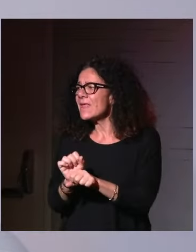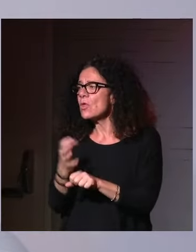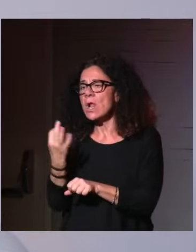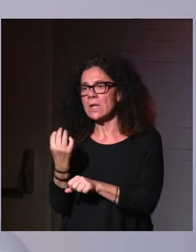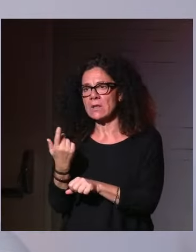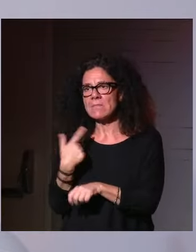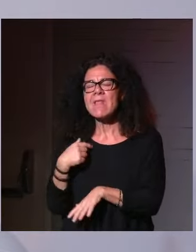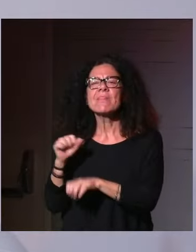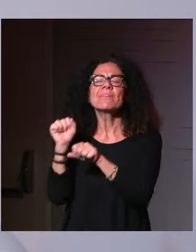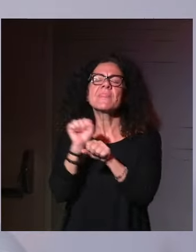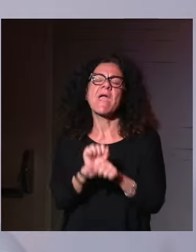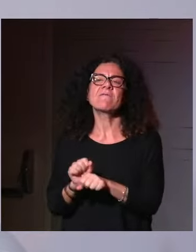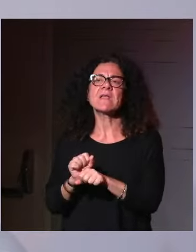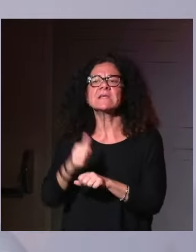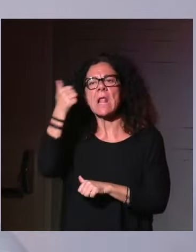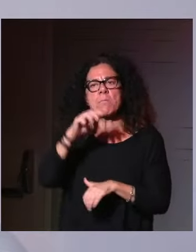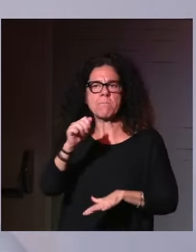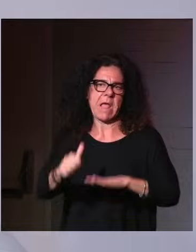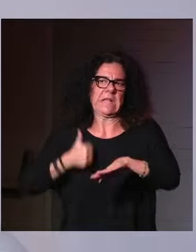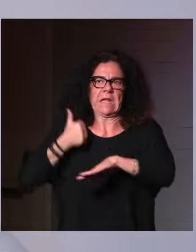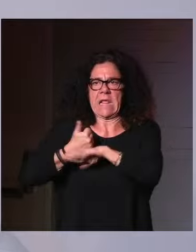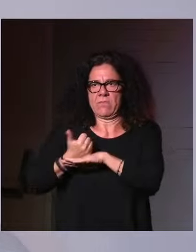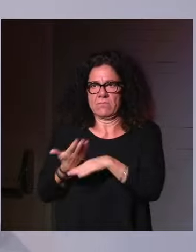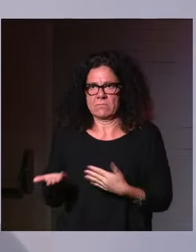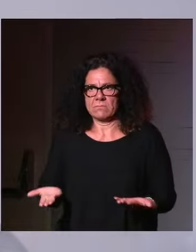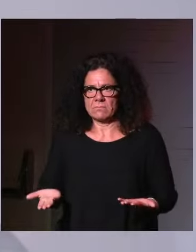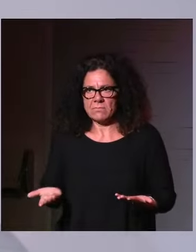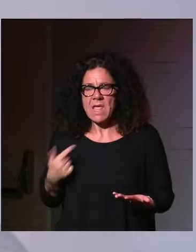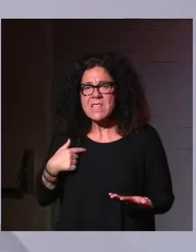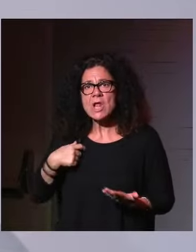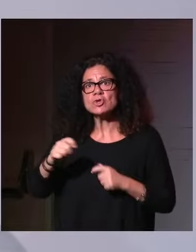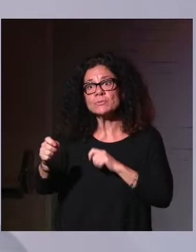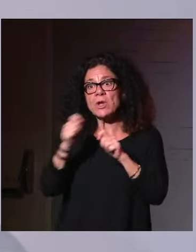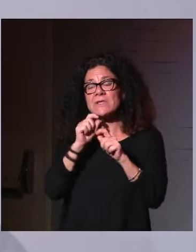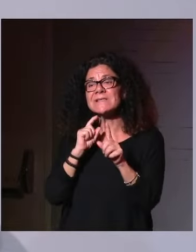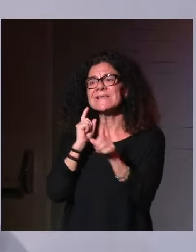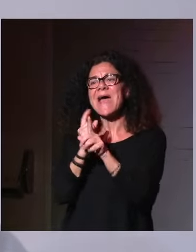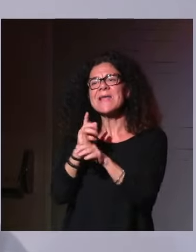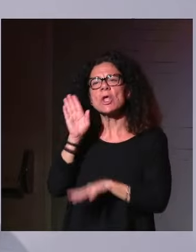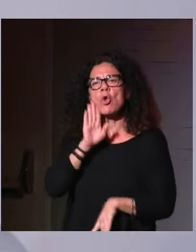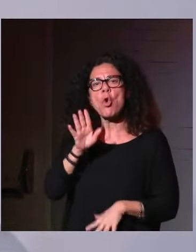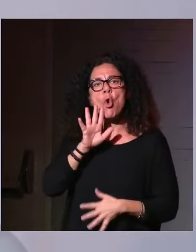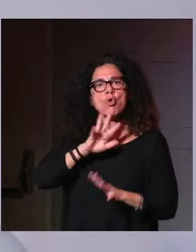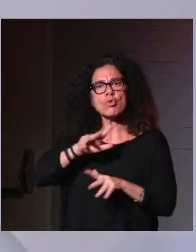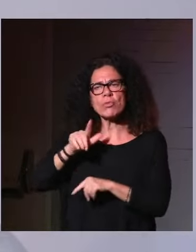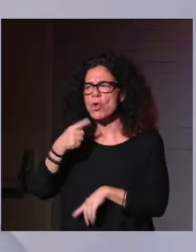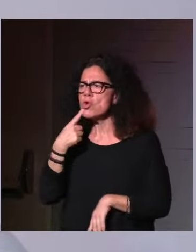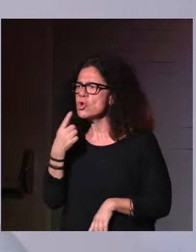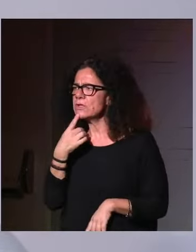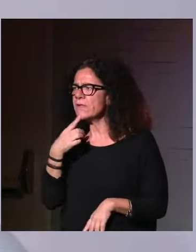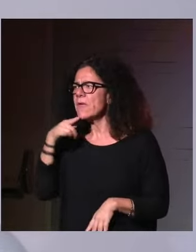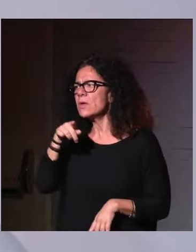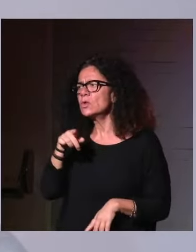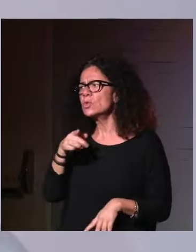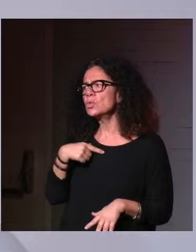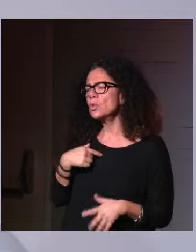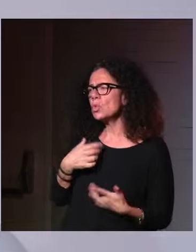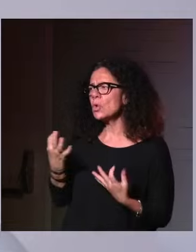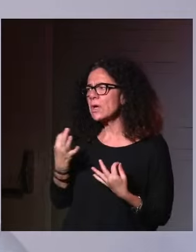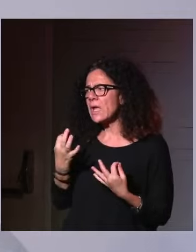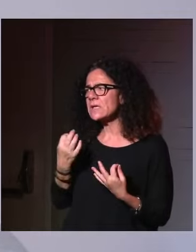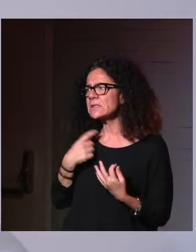patriarcado eh y a los periodistas anticorrupción no les dicen Oye pero tú eres anista